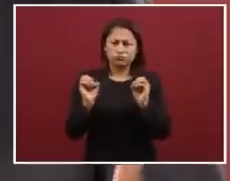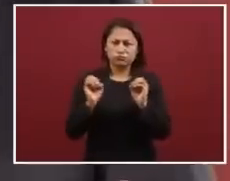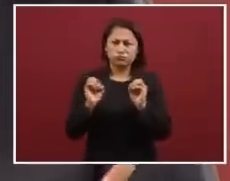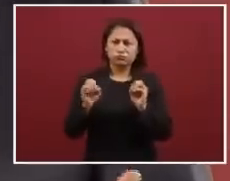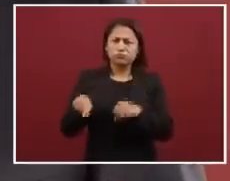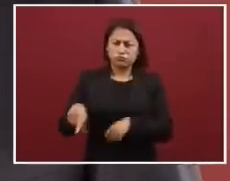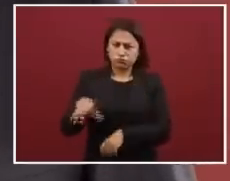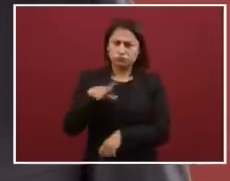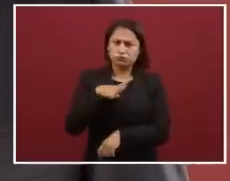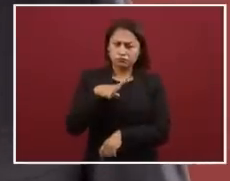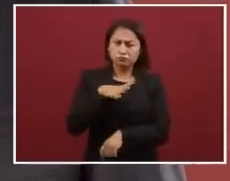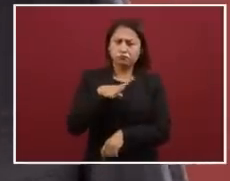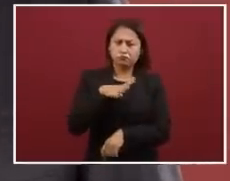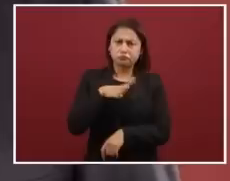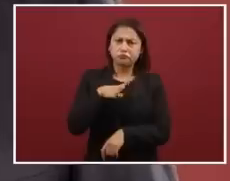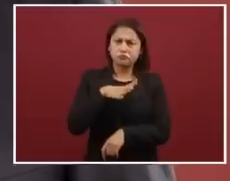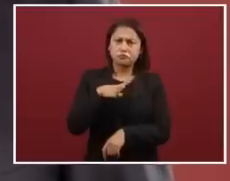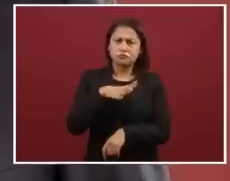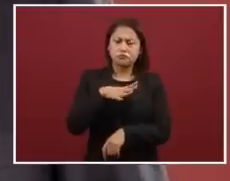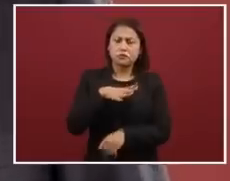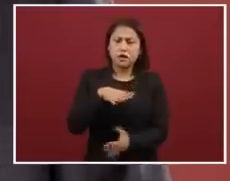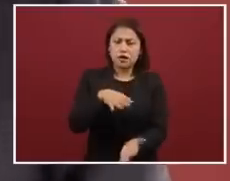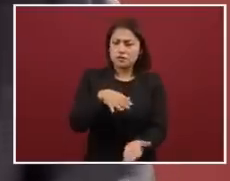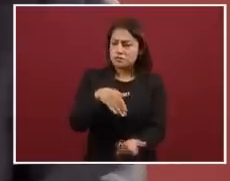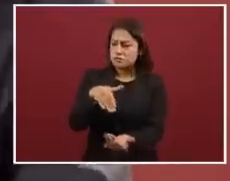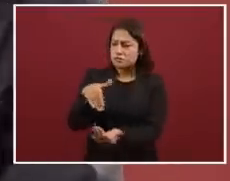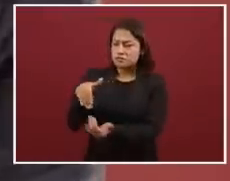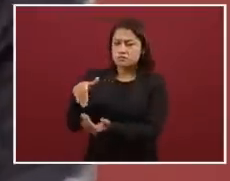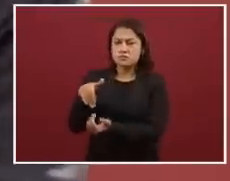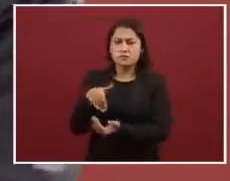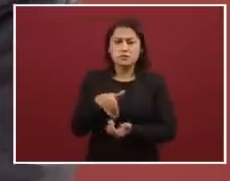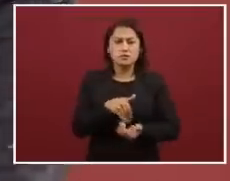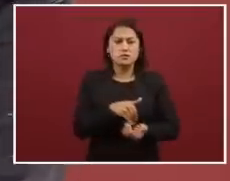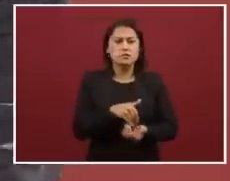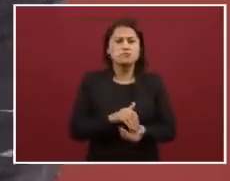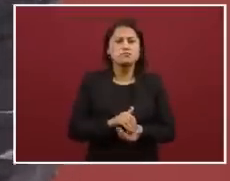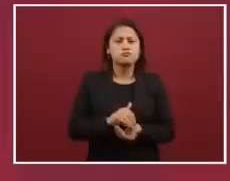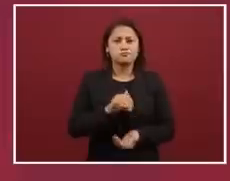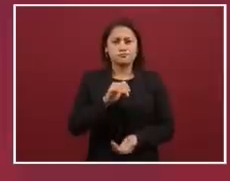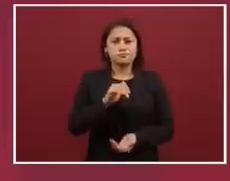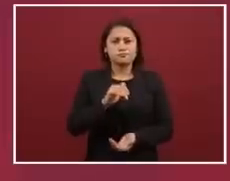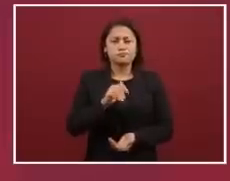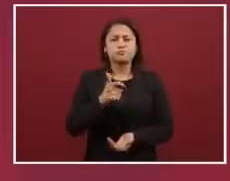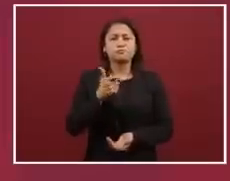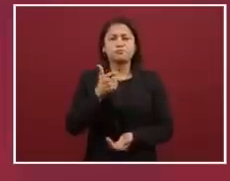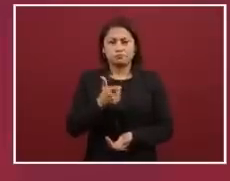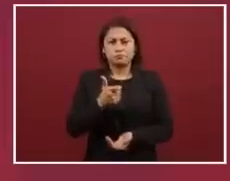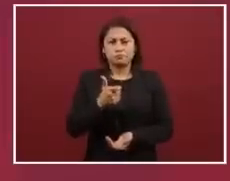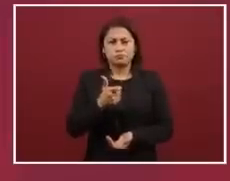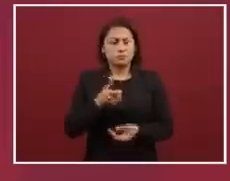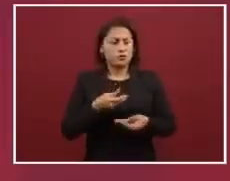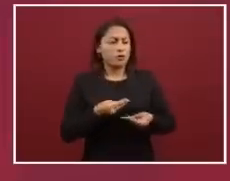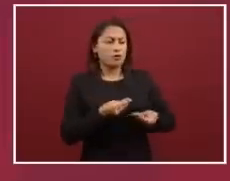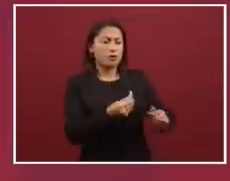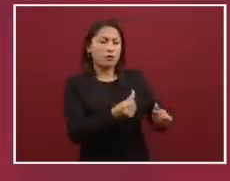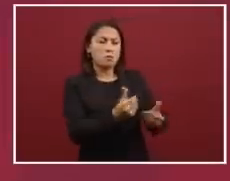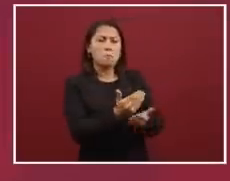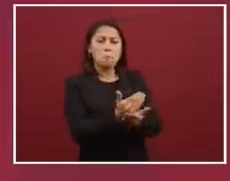Es más lo que recaudamos que nuestros compromisos de gasto.